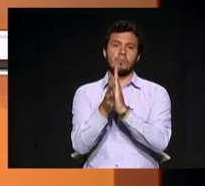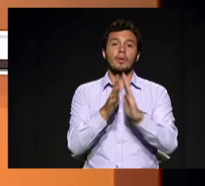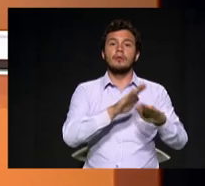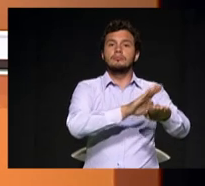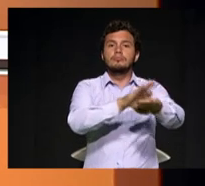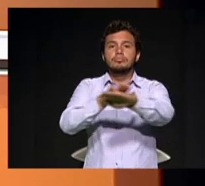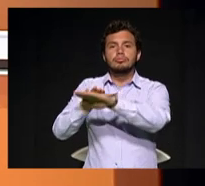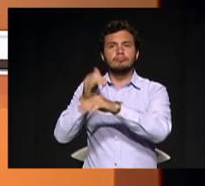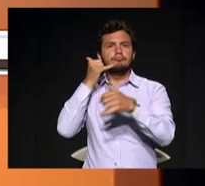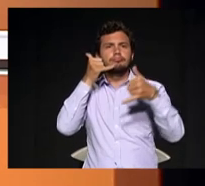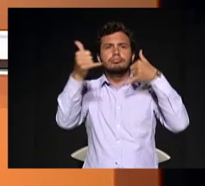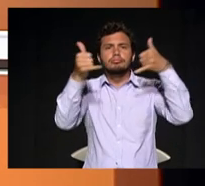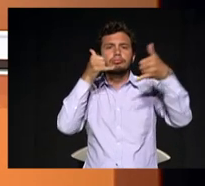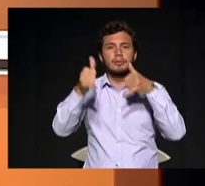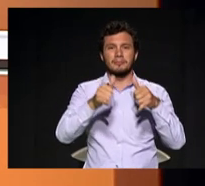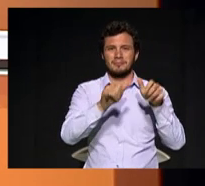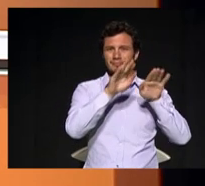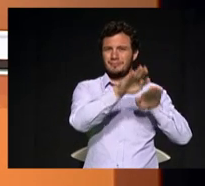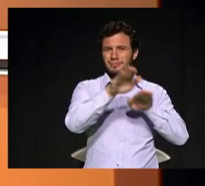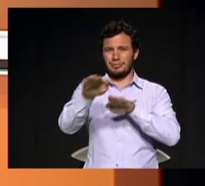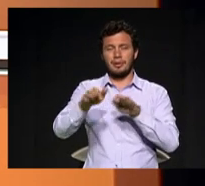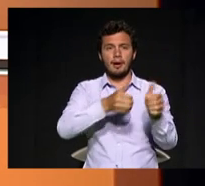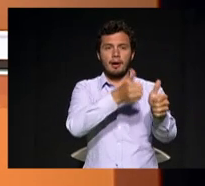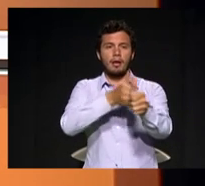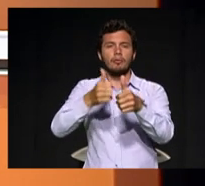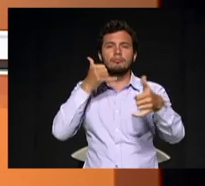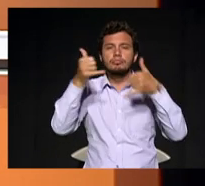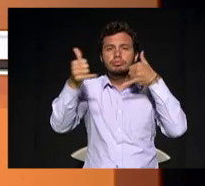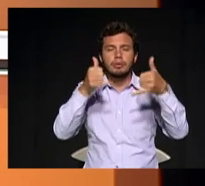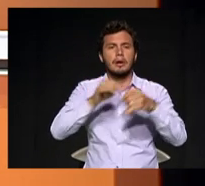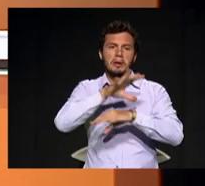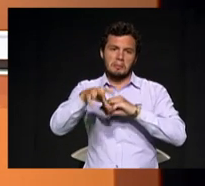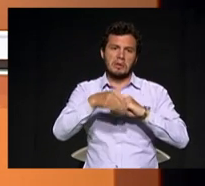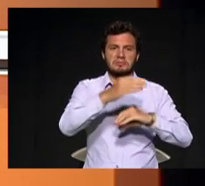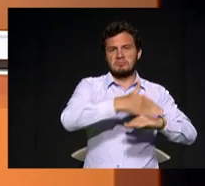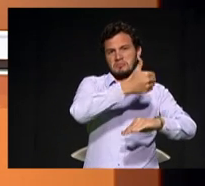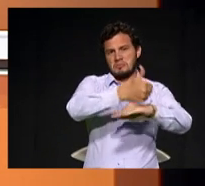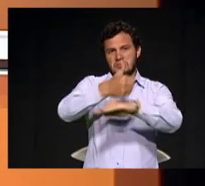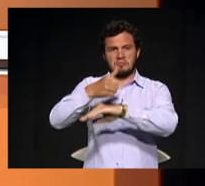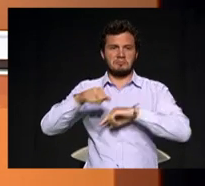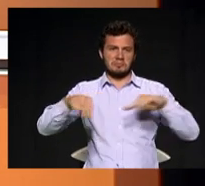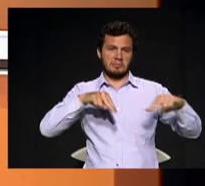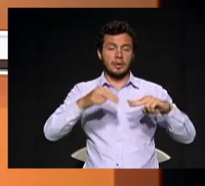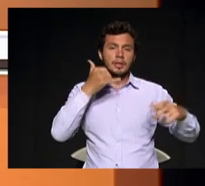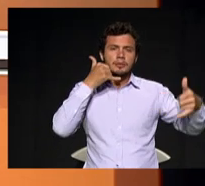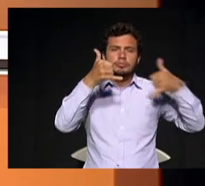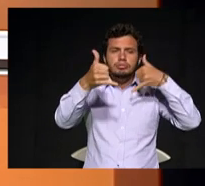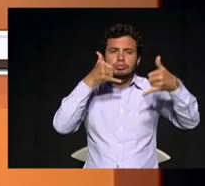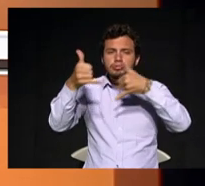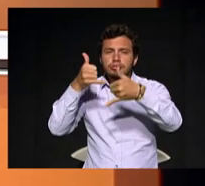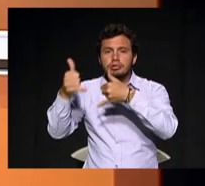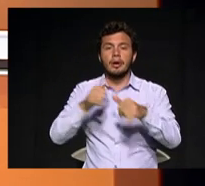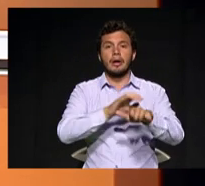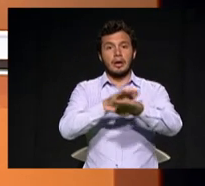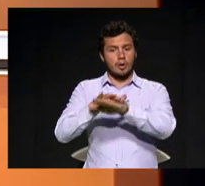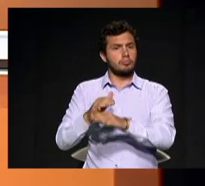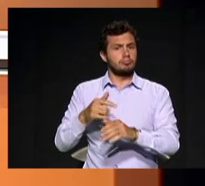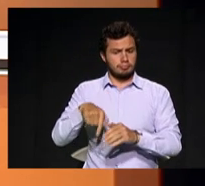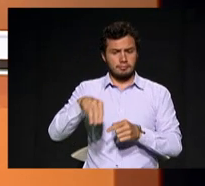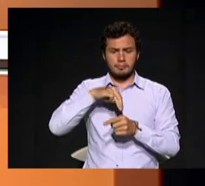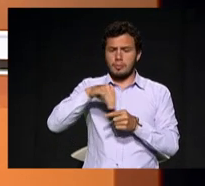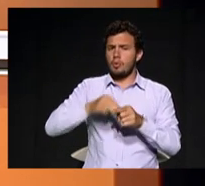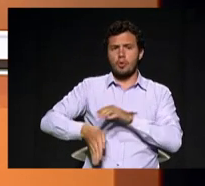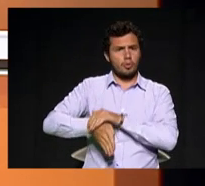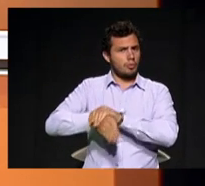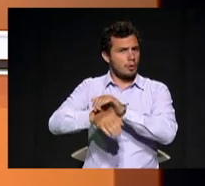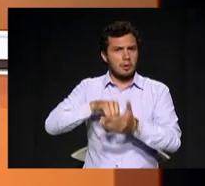manera telefónica o también a sus jefes de prensa esta decisión pero qué telemedellín continuaba con el desarrollo del debate con las mismas